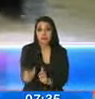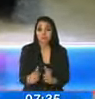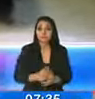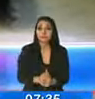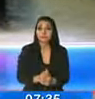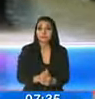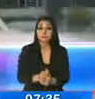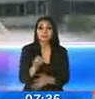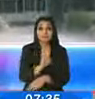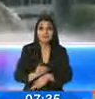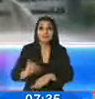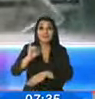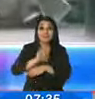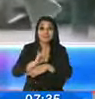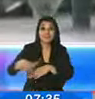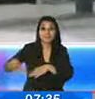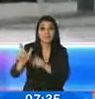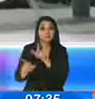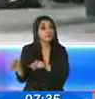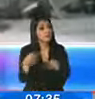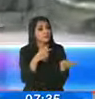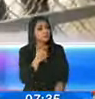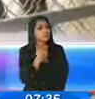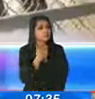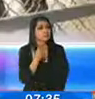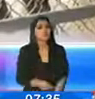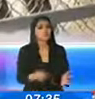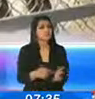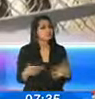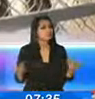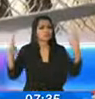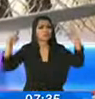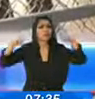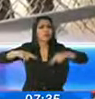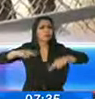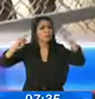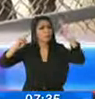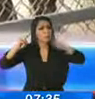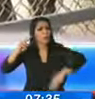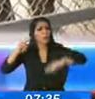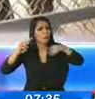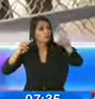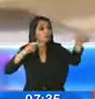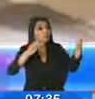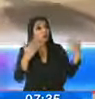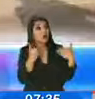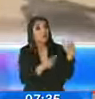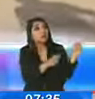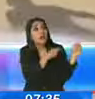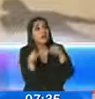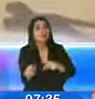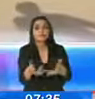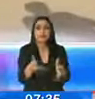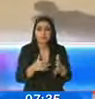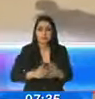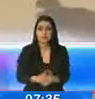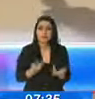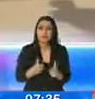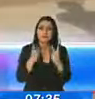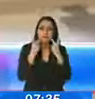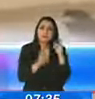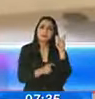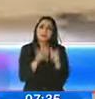isla veían con incertidumbre el futuro que les espera, desde la otra orilla, en la ciudad de Guayaquil, también se observó la presencia de